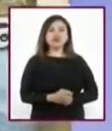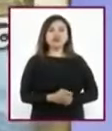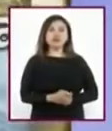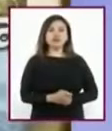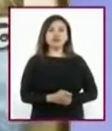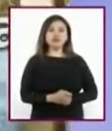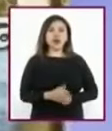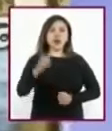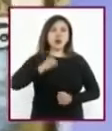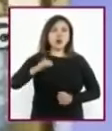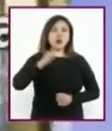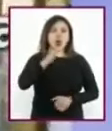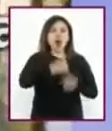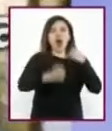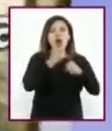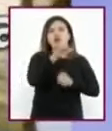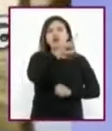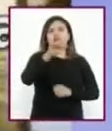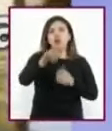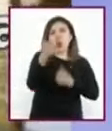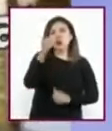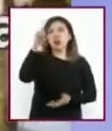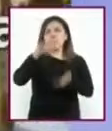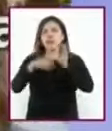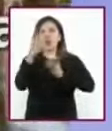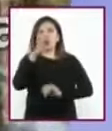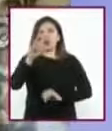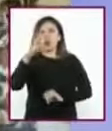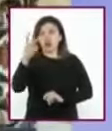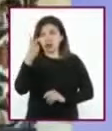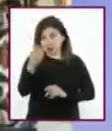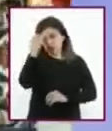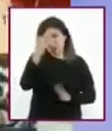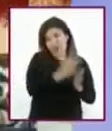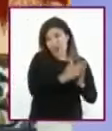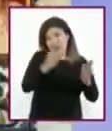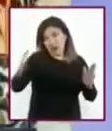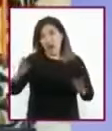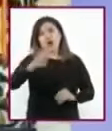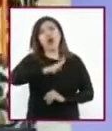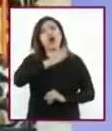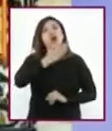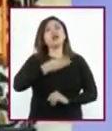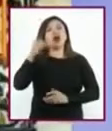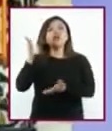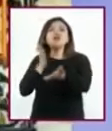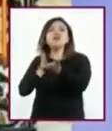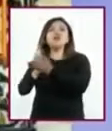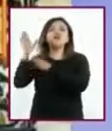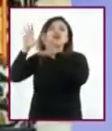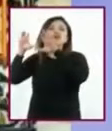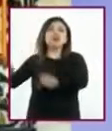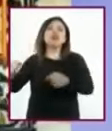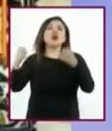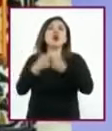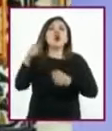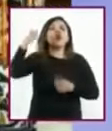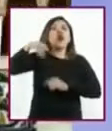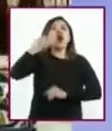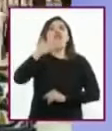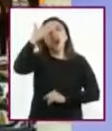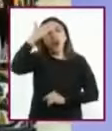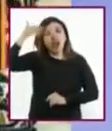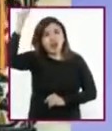Entre los años 711 y 1492 de nuestra era, España fue invadida y ocupada por conquistadores